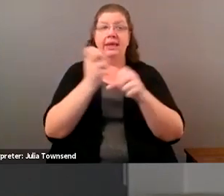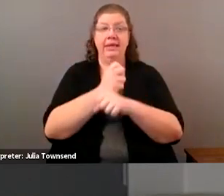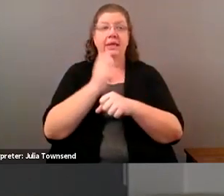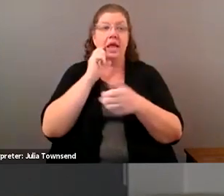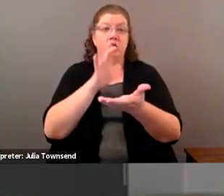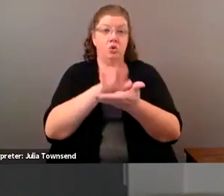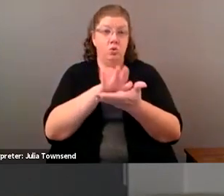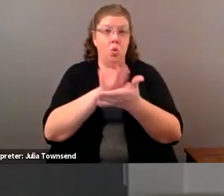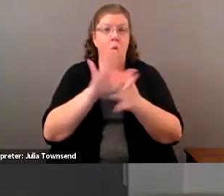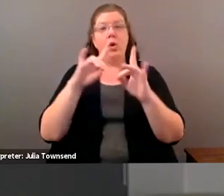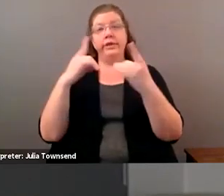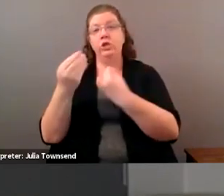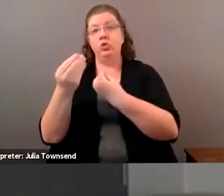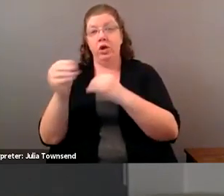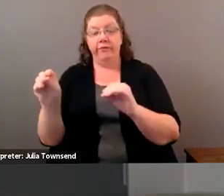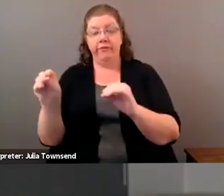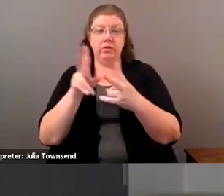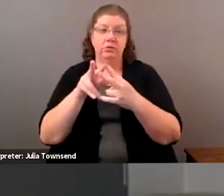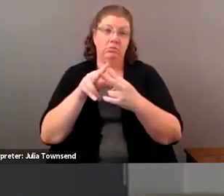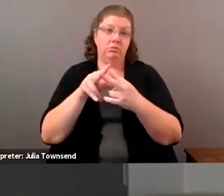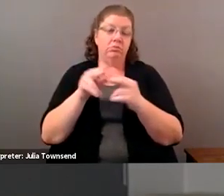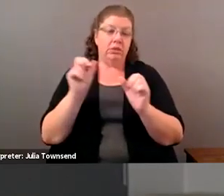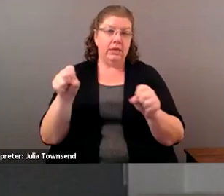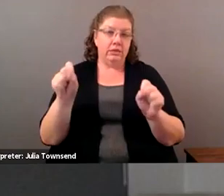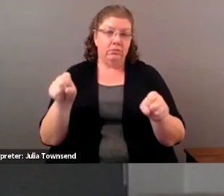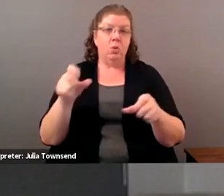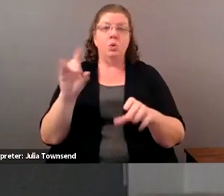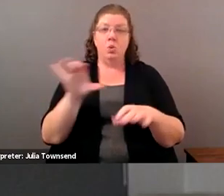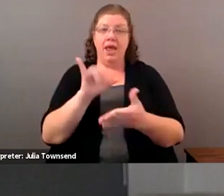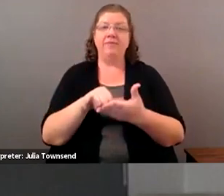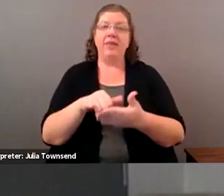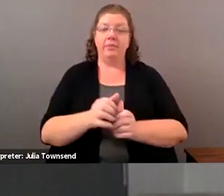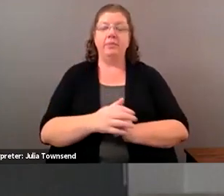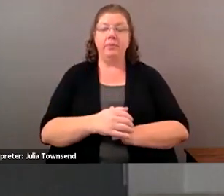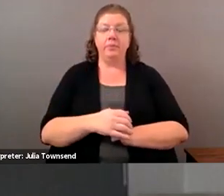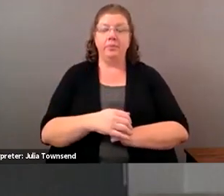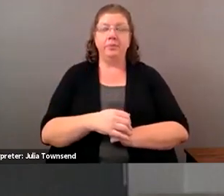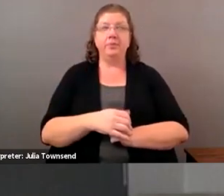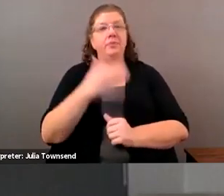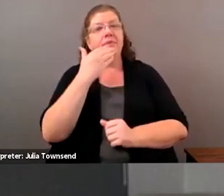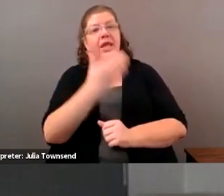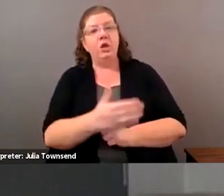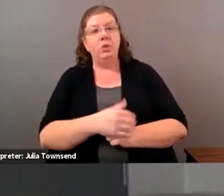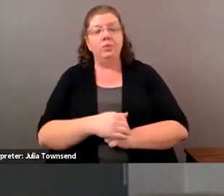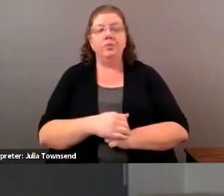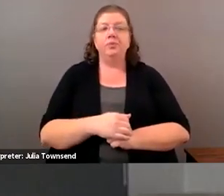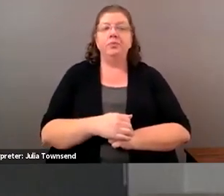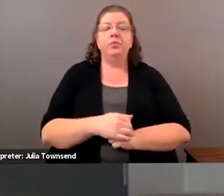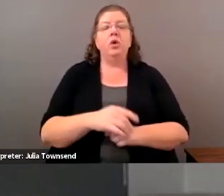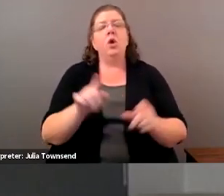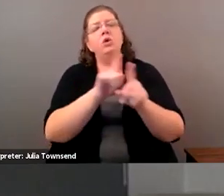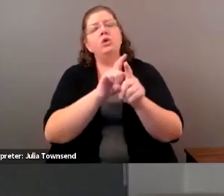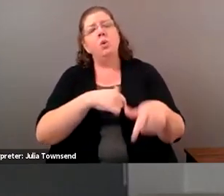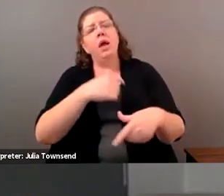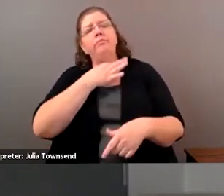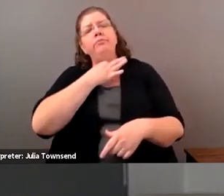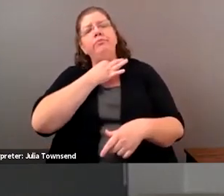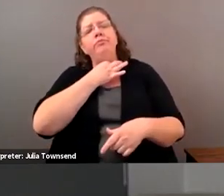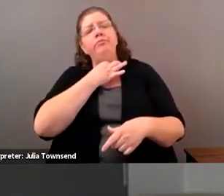en las escuelas o en oficinas del distrito así que si existe en tu perfil gracias y también me interesa saber